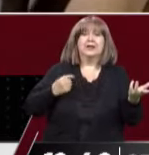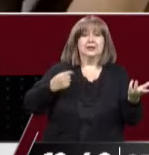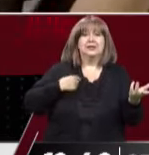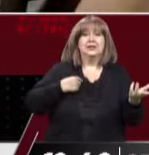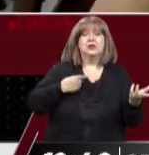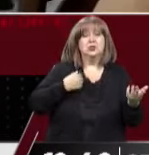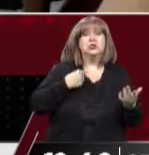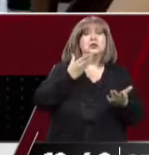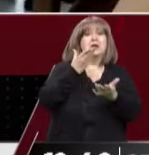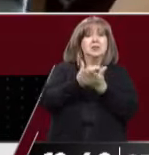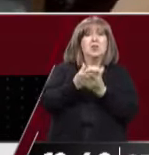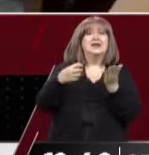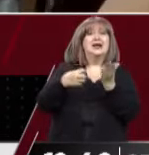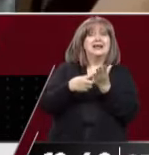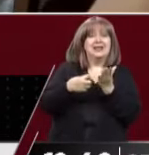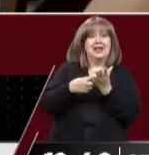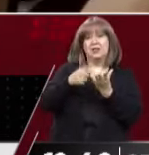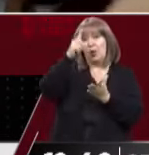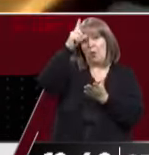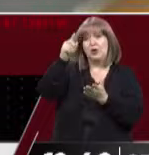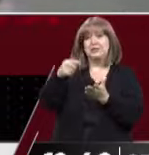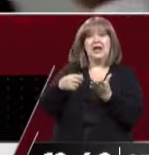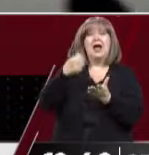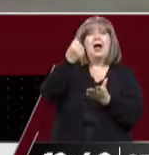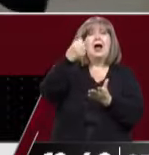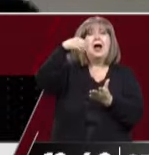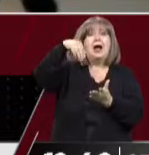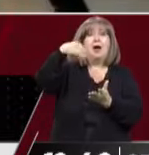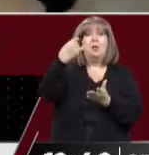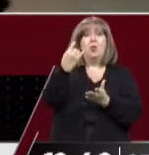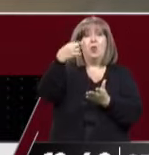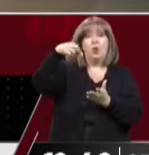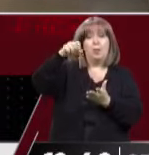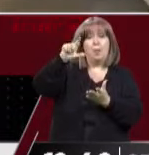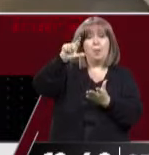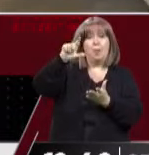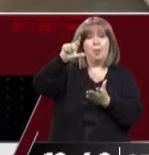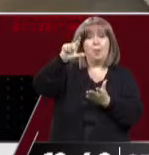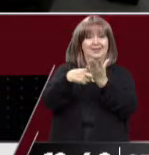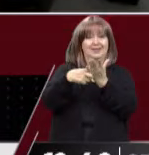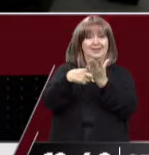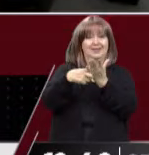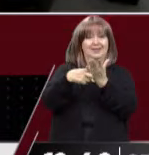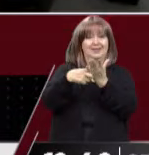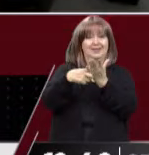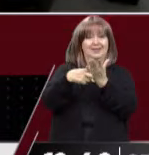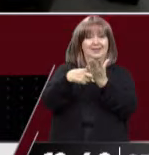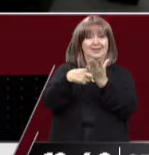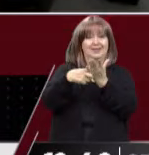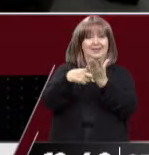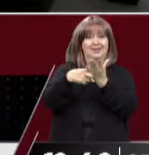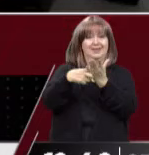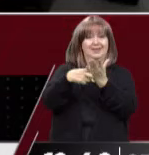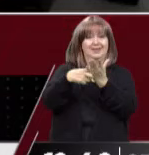la gente de amupón hemos estado hablando con los policías retirados explicando esta situación en cada uno de los ácidos oasis